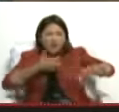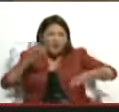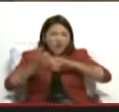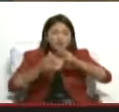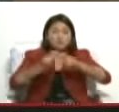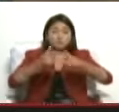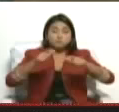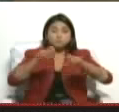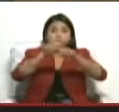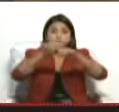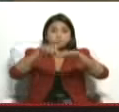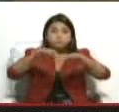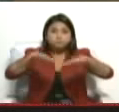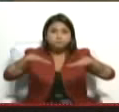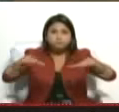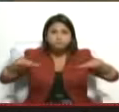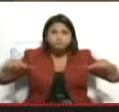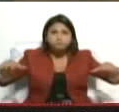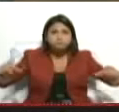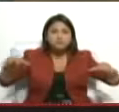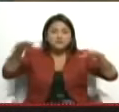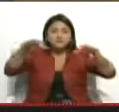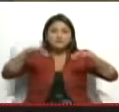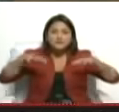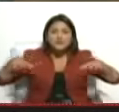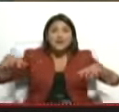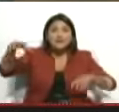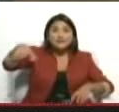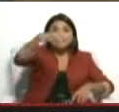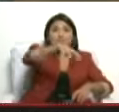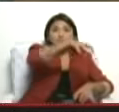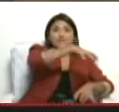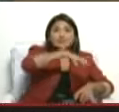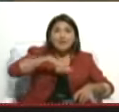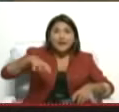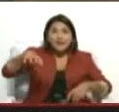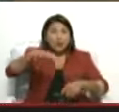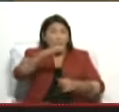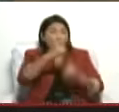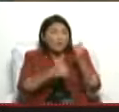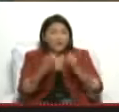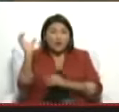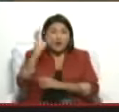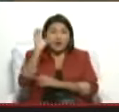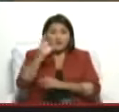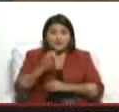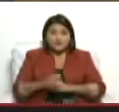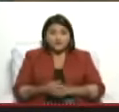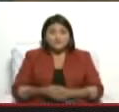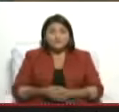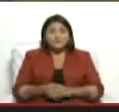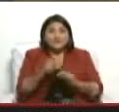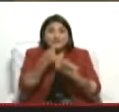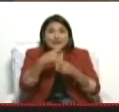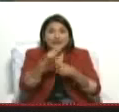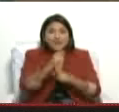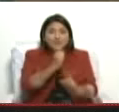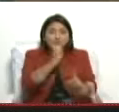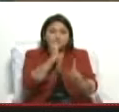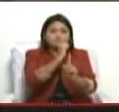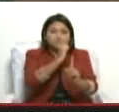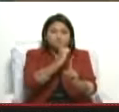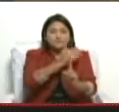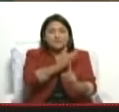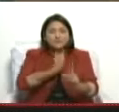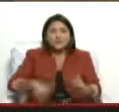estado por estado hasta llegar a Caracas e intentar magnicidio contra el